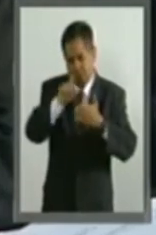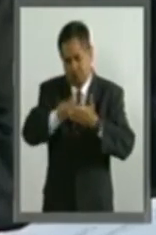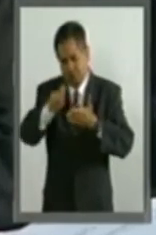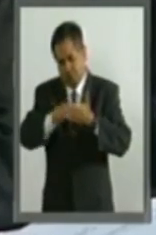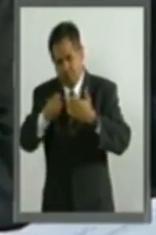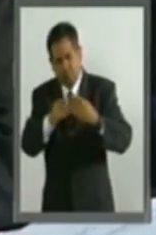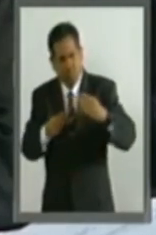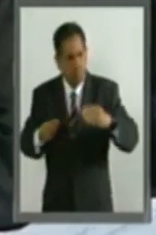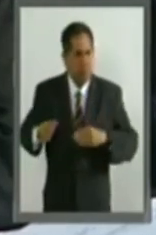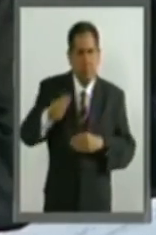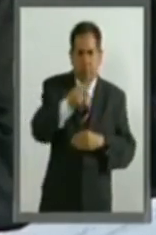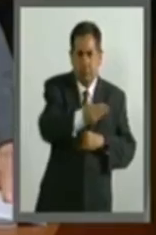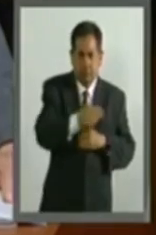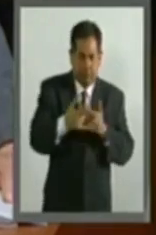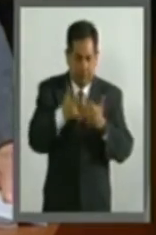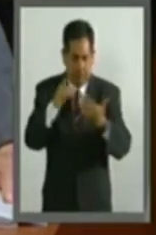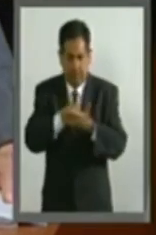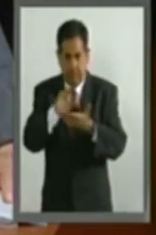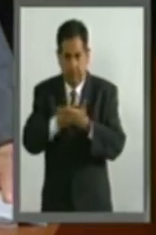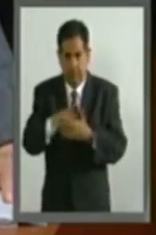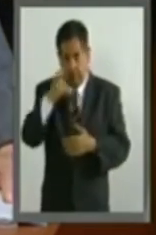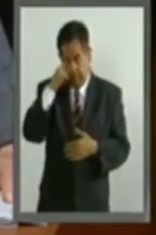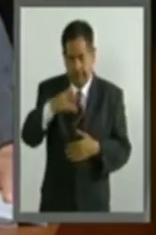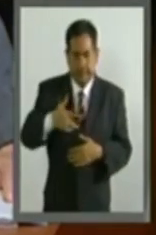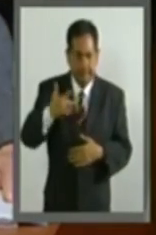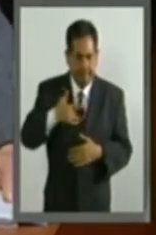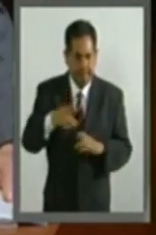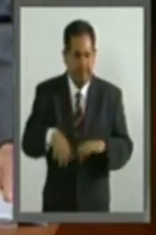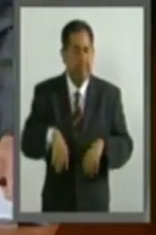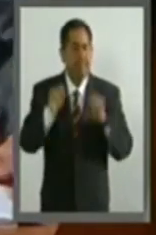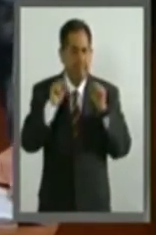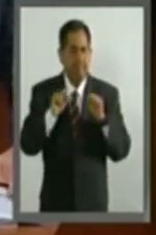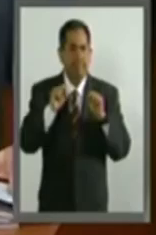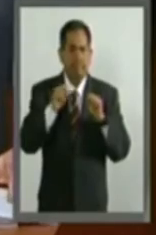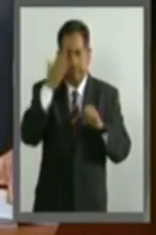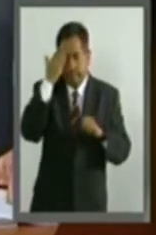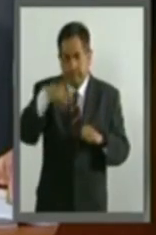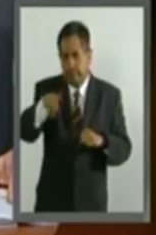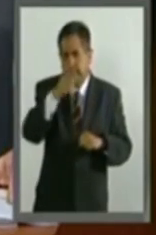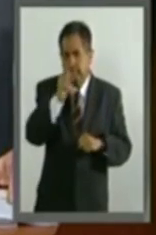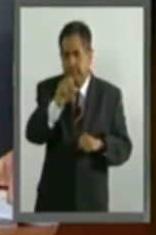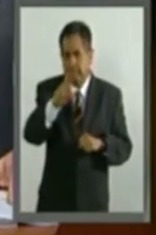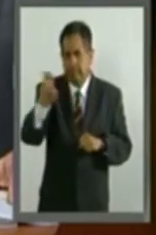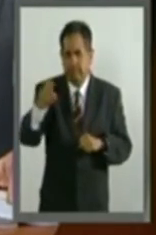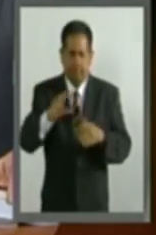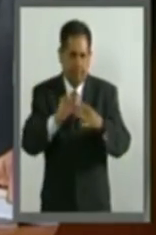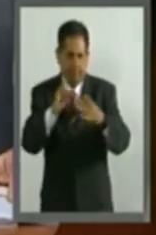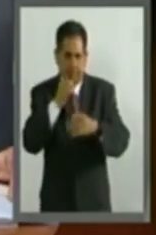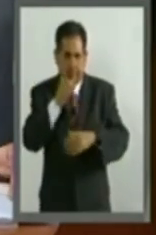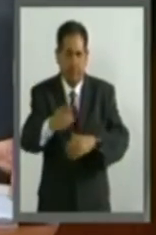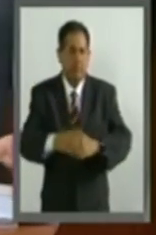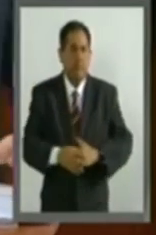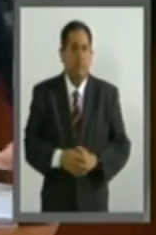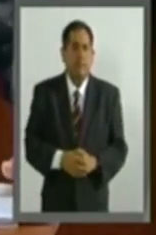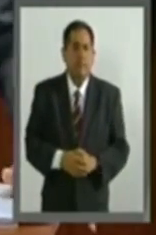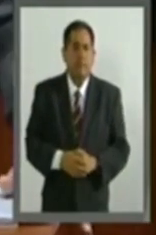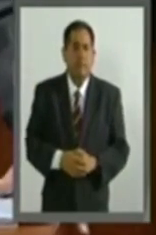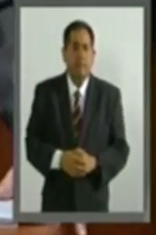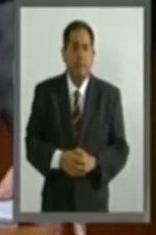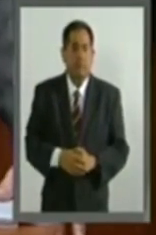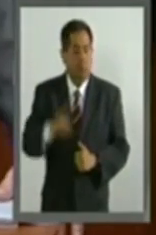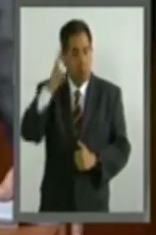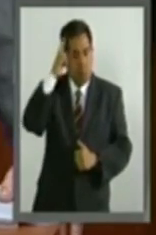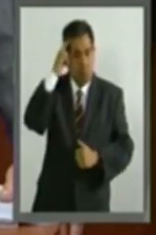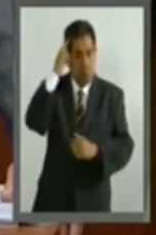que están en la historia y para desempolvarlos en la Secretaría, con lo siguiente: